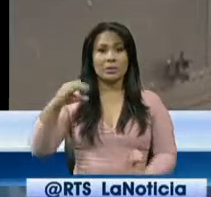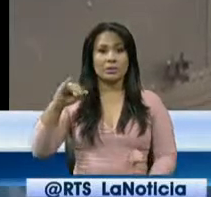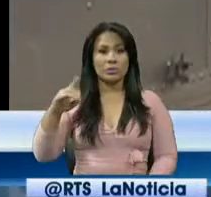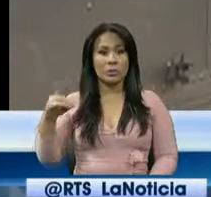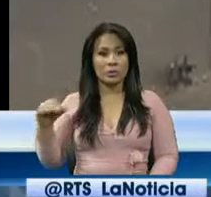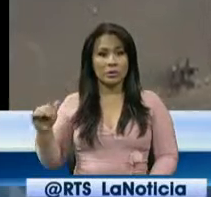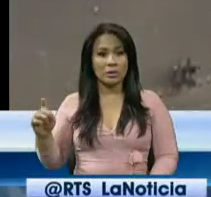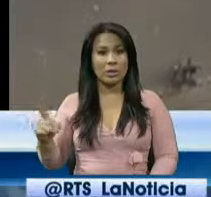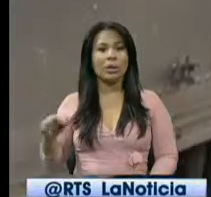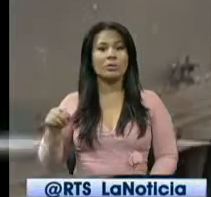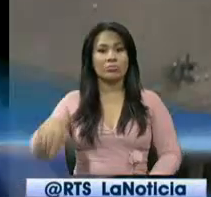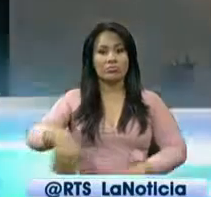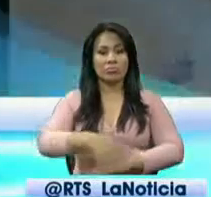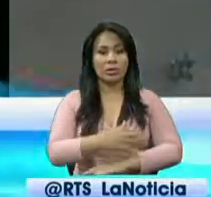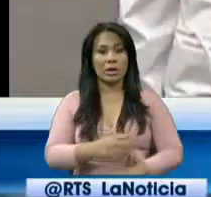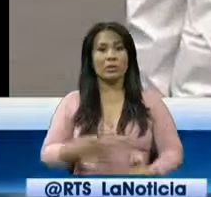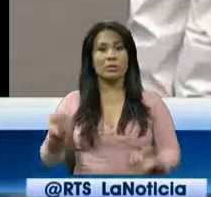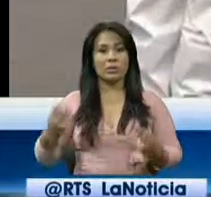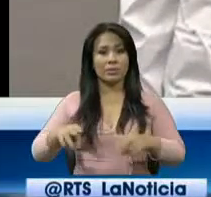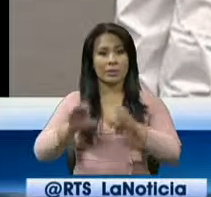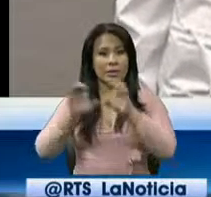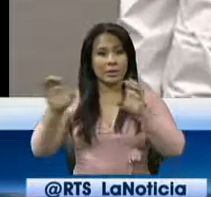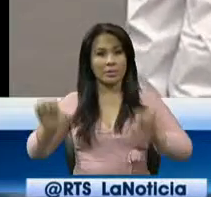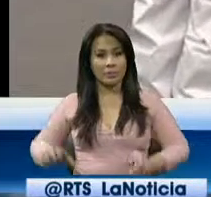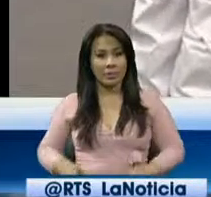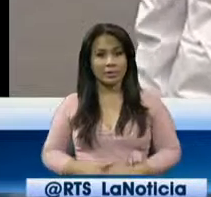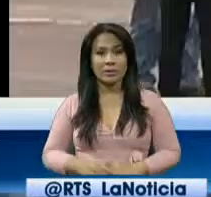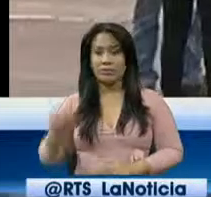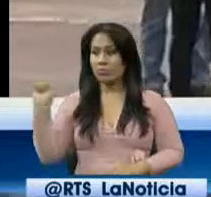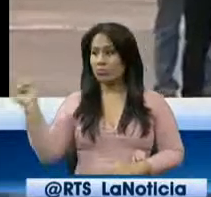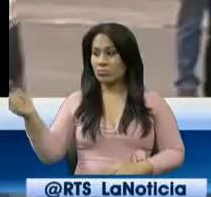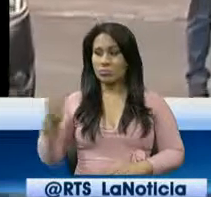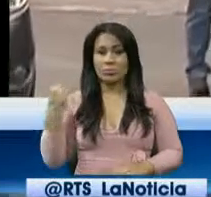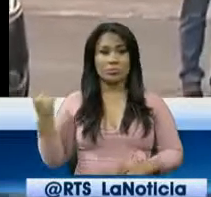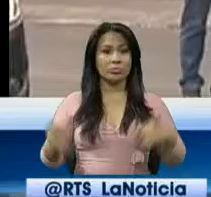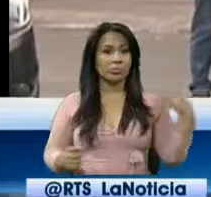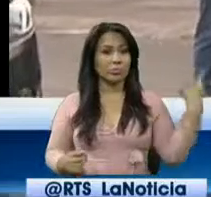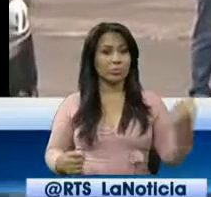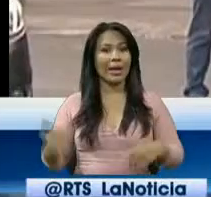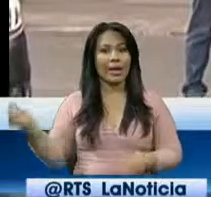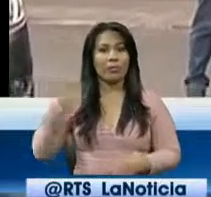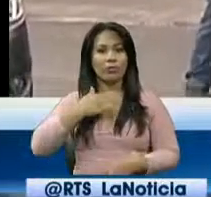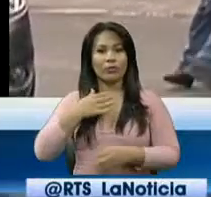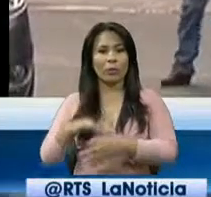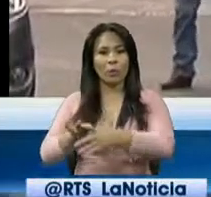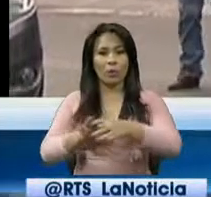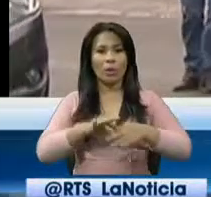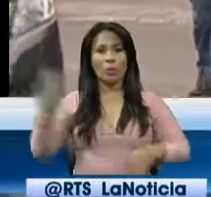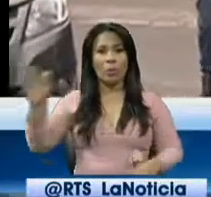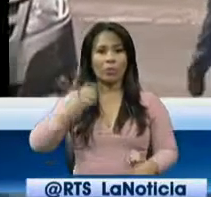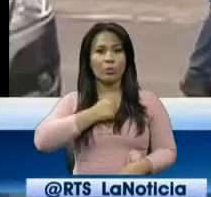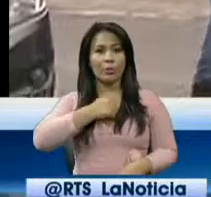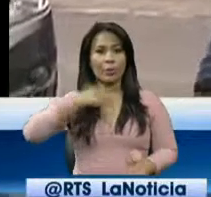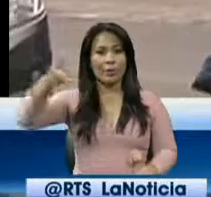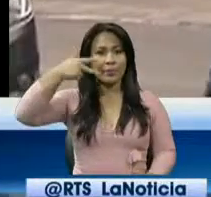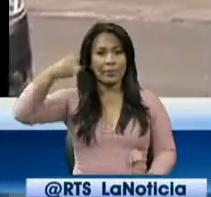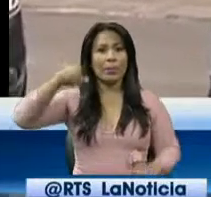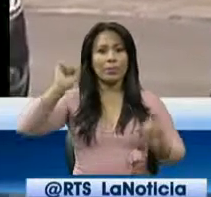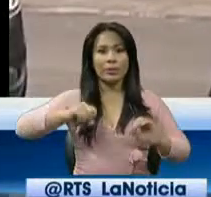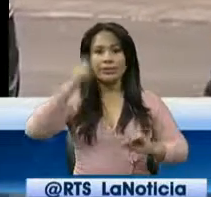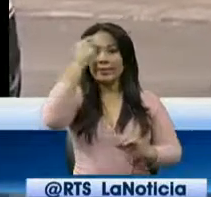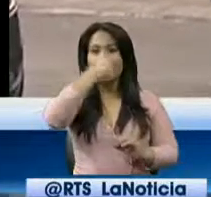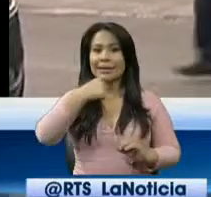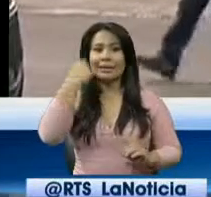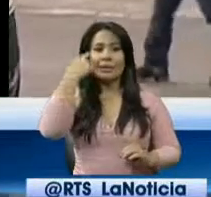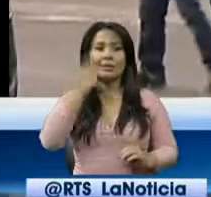avenida 25 de Julio. A las empresas que están alrededor del lugar del hecho para que nos colaboren con los videos y poder también